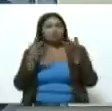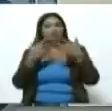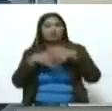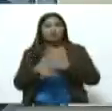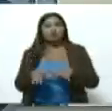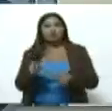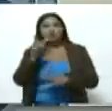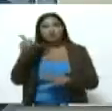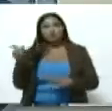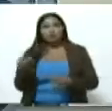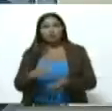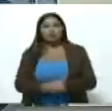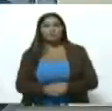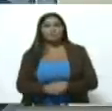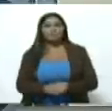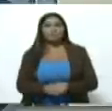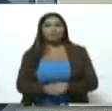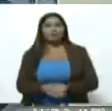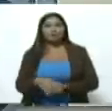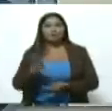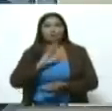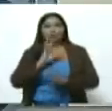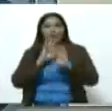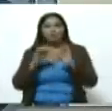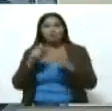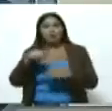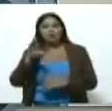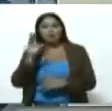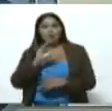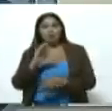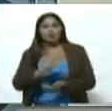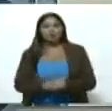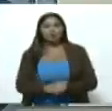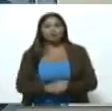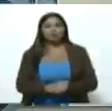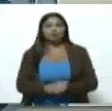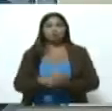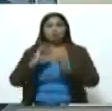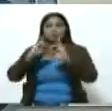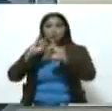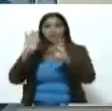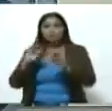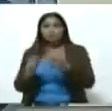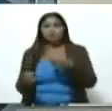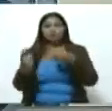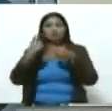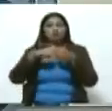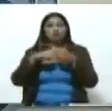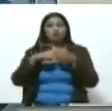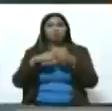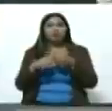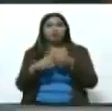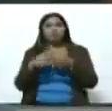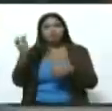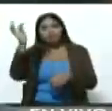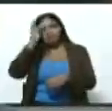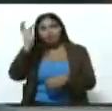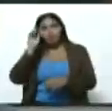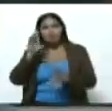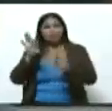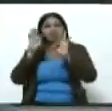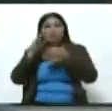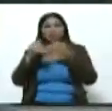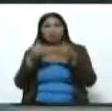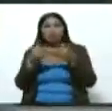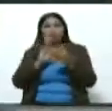Víctima de Delitos de Violencia de Género en Caracas. A esto se suma la creación de fiscalías especializadas en materia